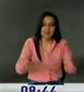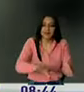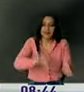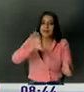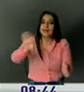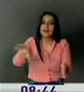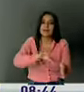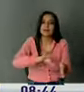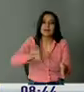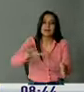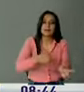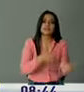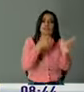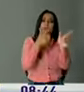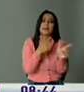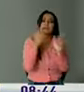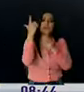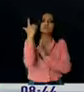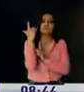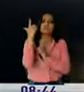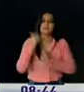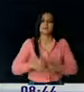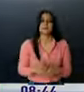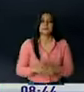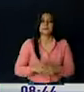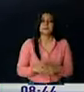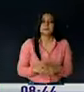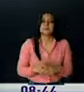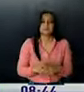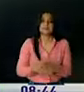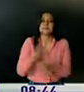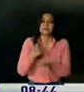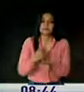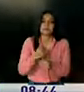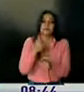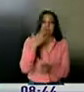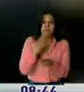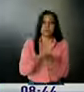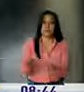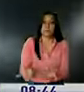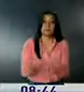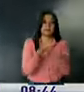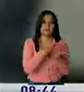una escopeta y una carabina, por lo que fue llevado junto a las evidencias a la unidad